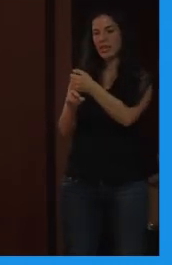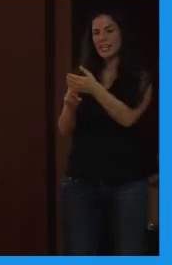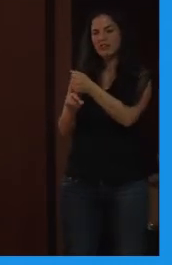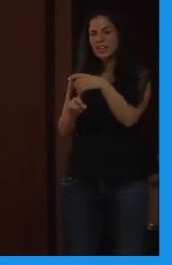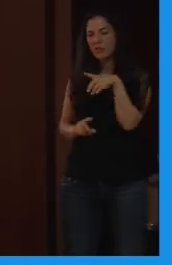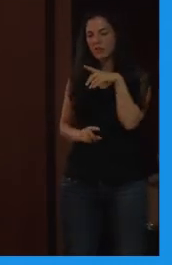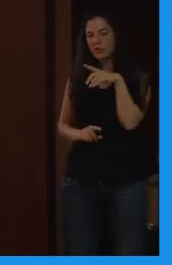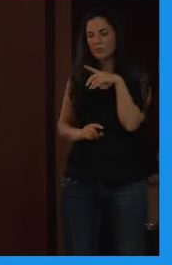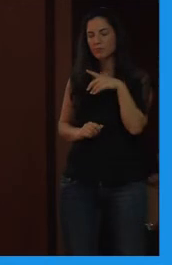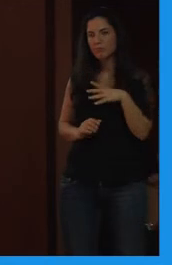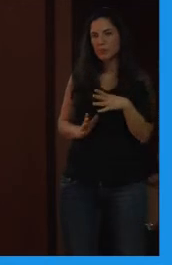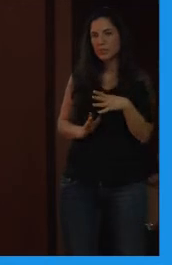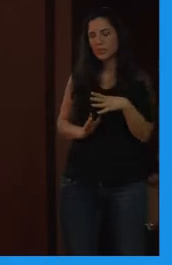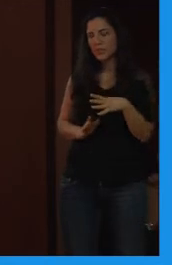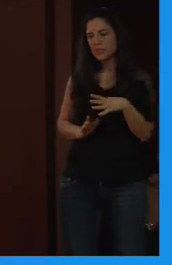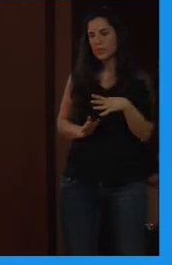pueden